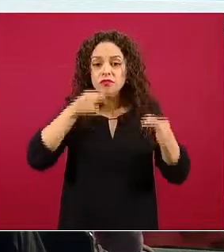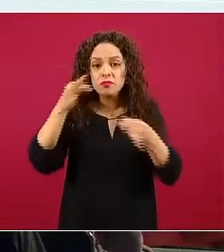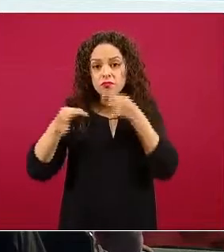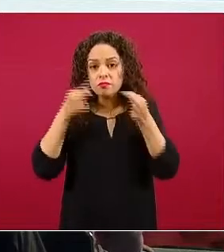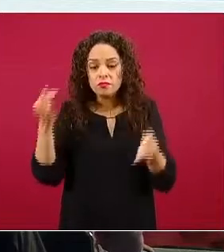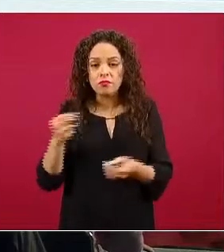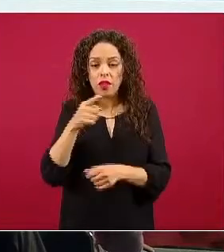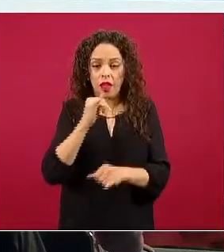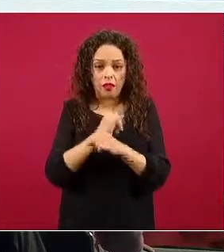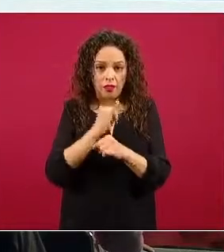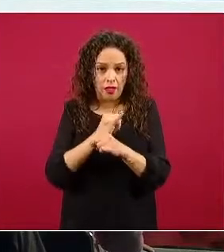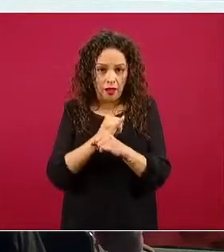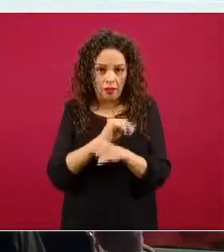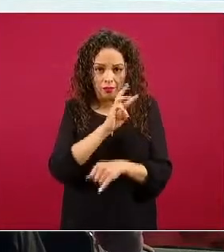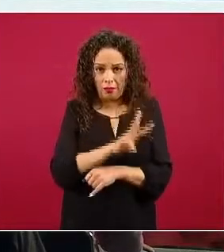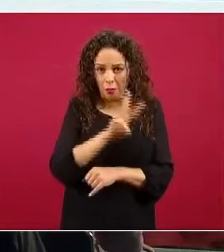conteo